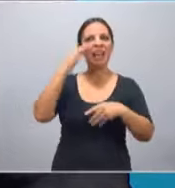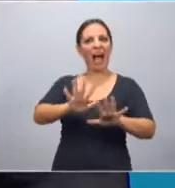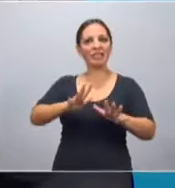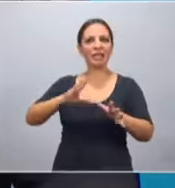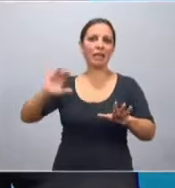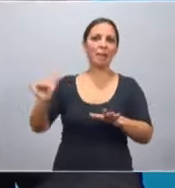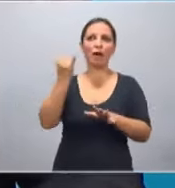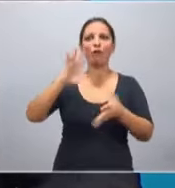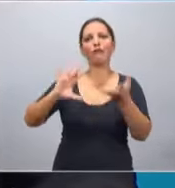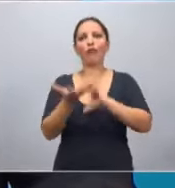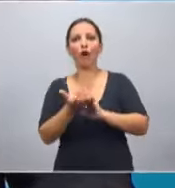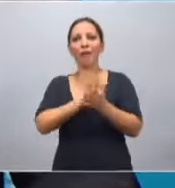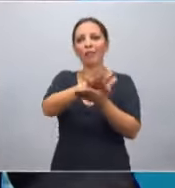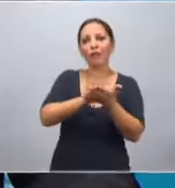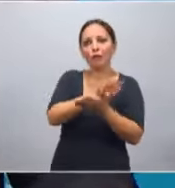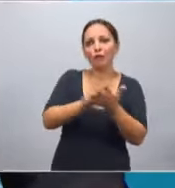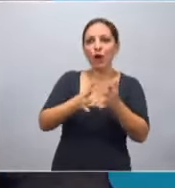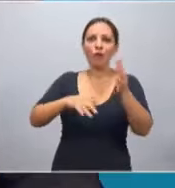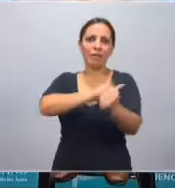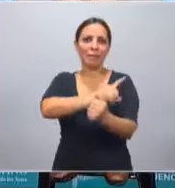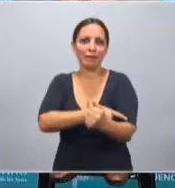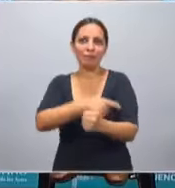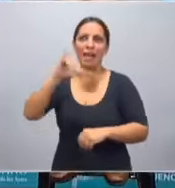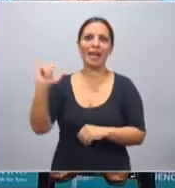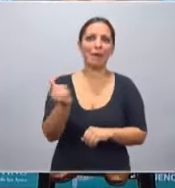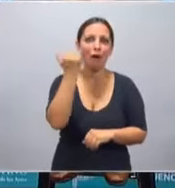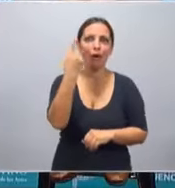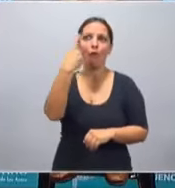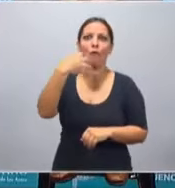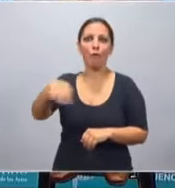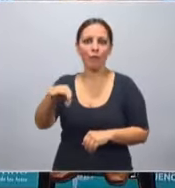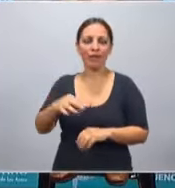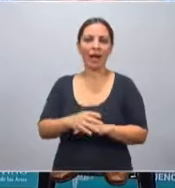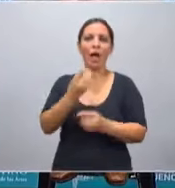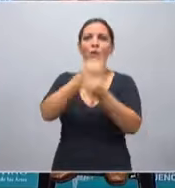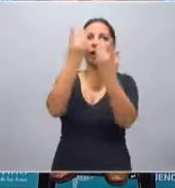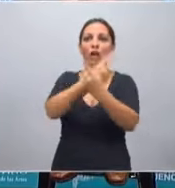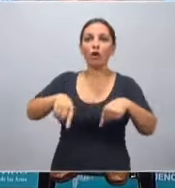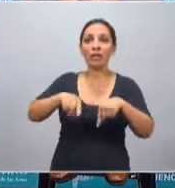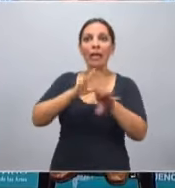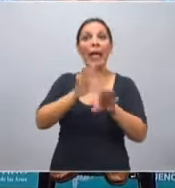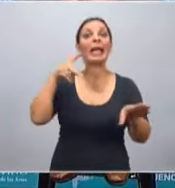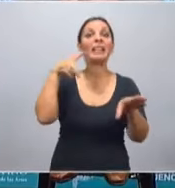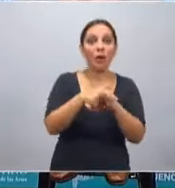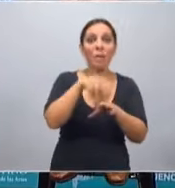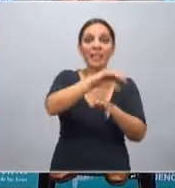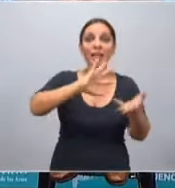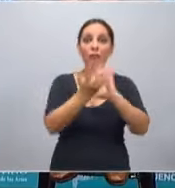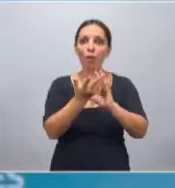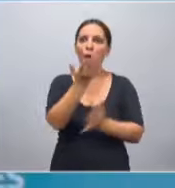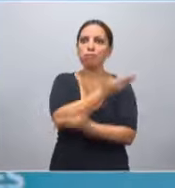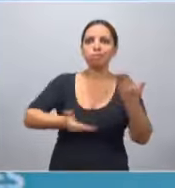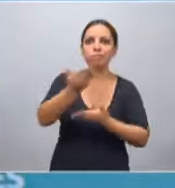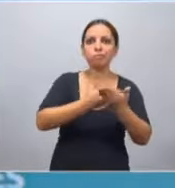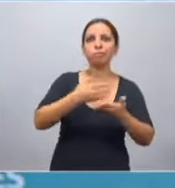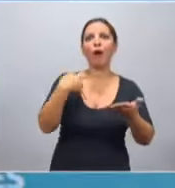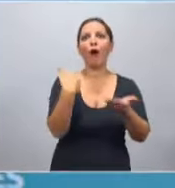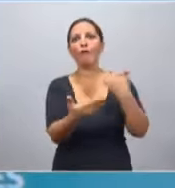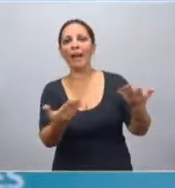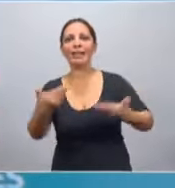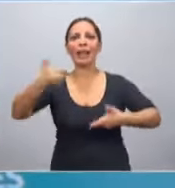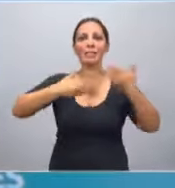eficaz la más potente la única Pensarán y que todo lo que perturbe esos mecanismos todo lo que aparezca por